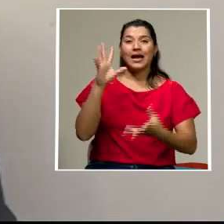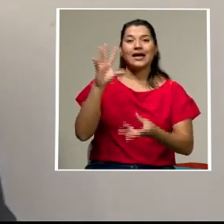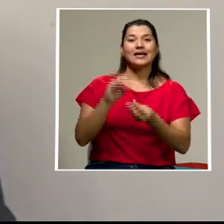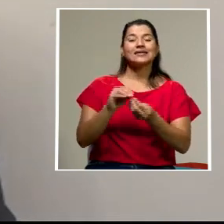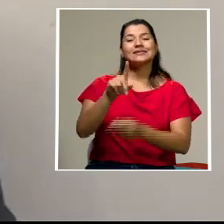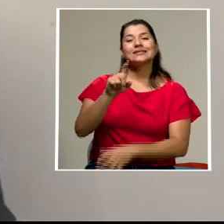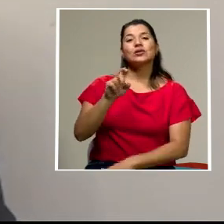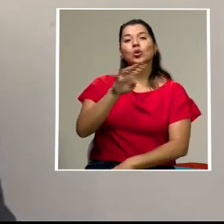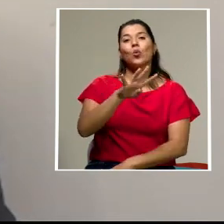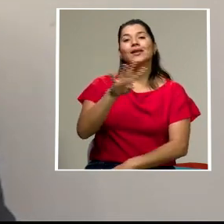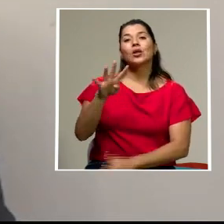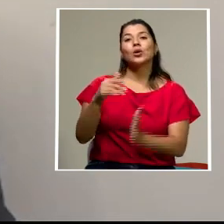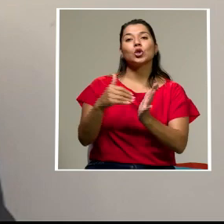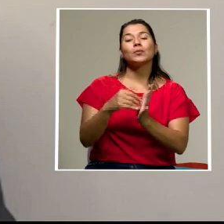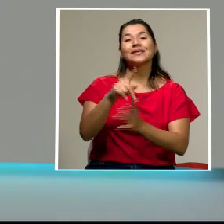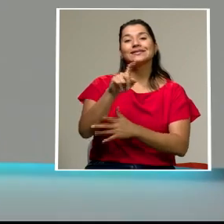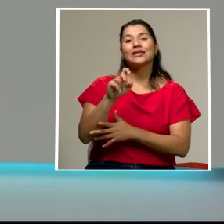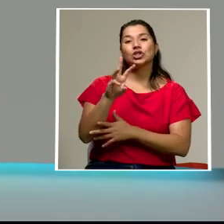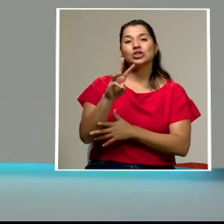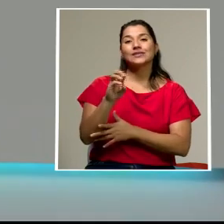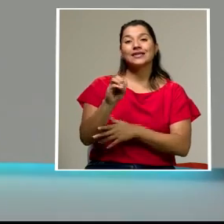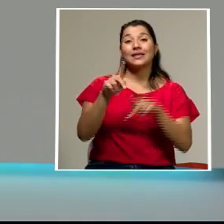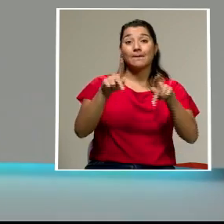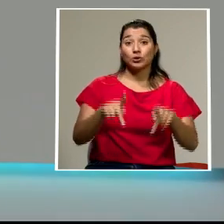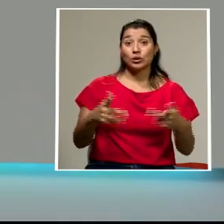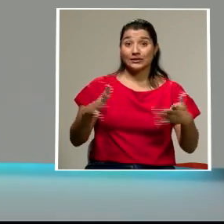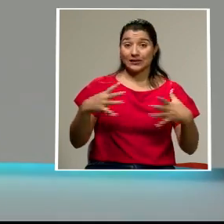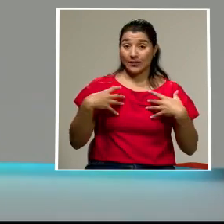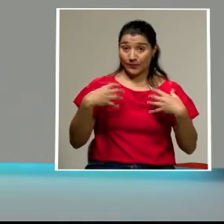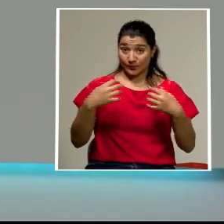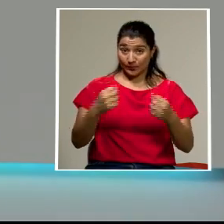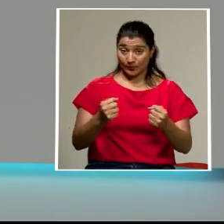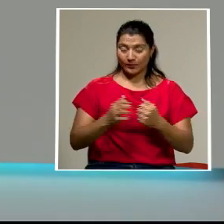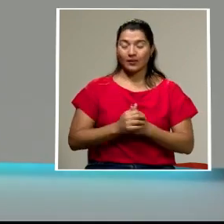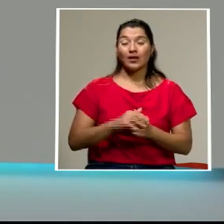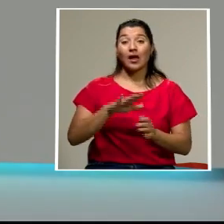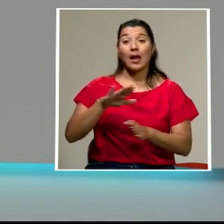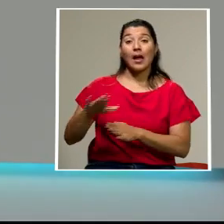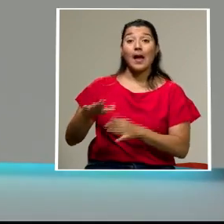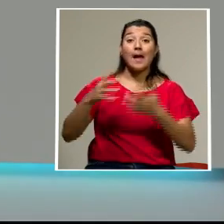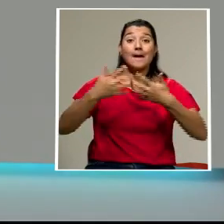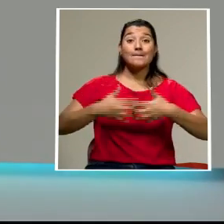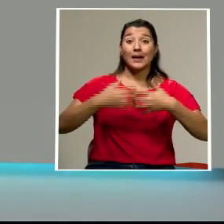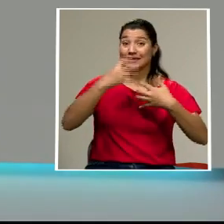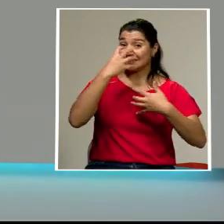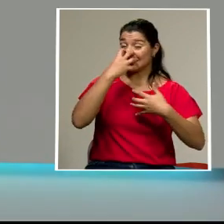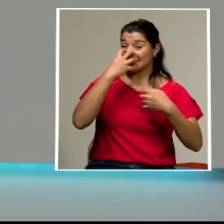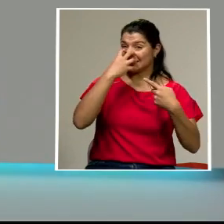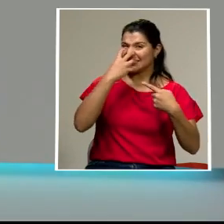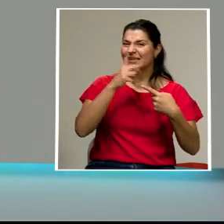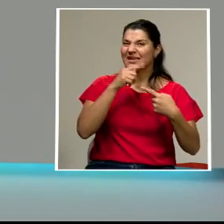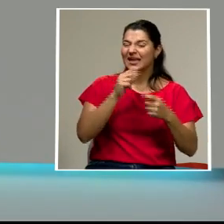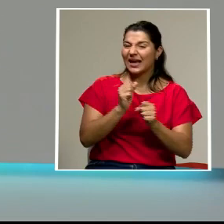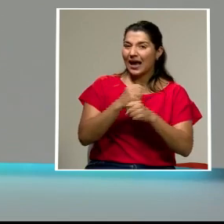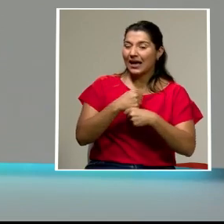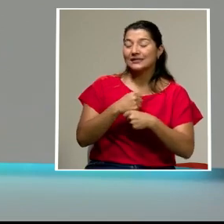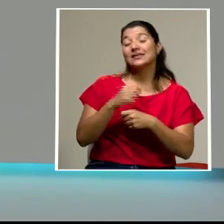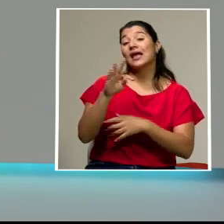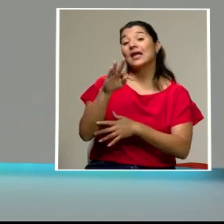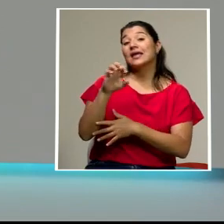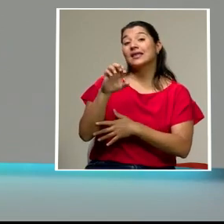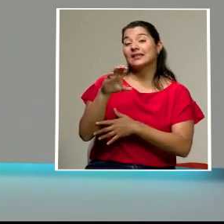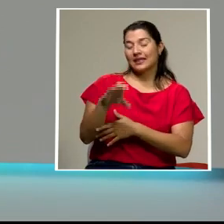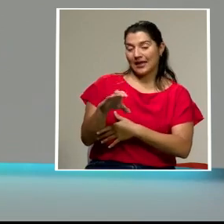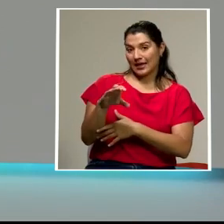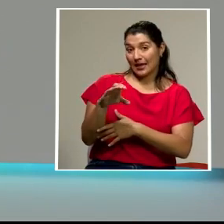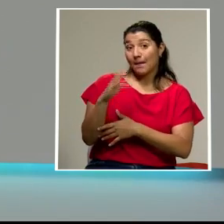194.760 personas recuperadas. Los respiradores que investigadores del Tecnológico de Costa Rica están desarrollando para suplir en